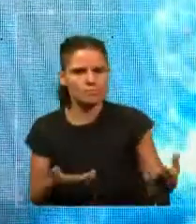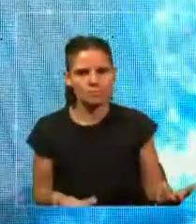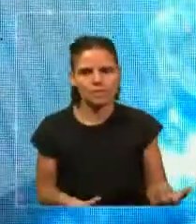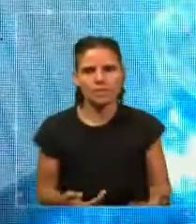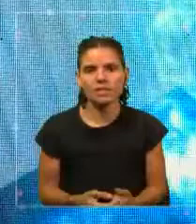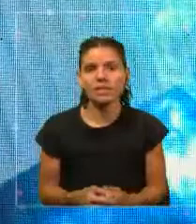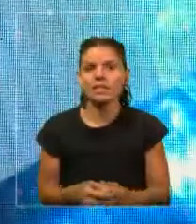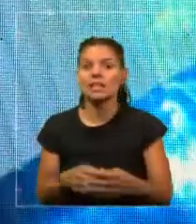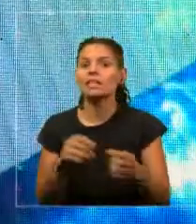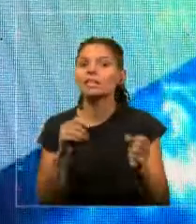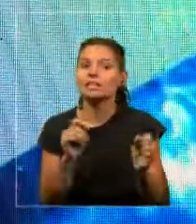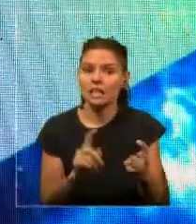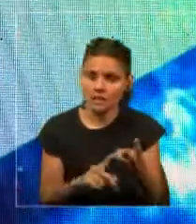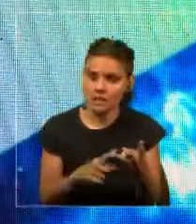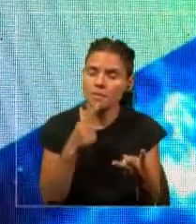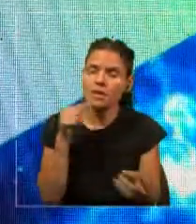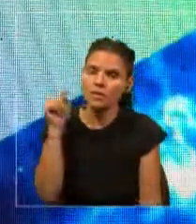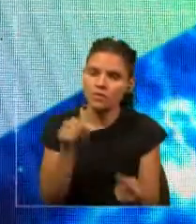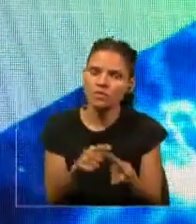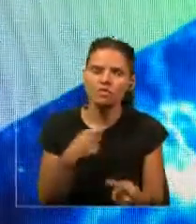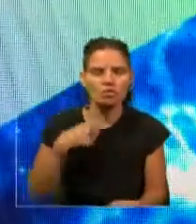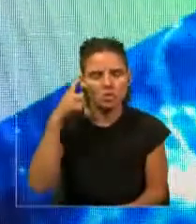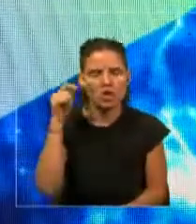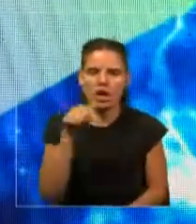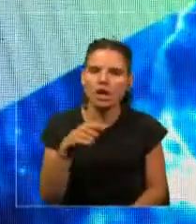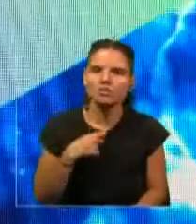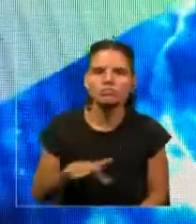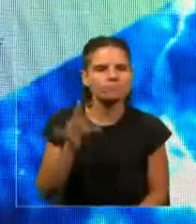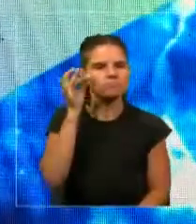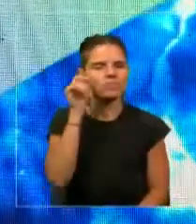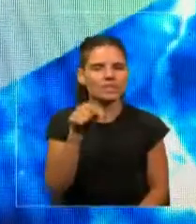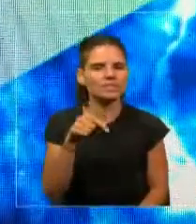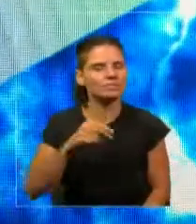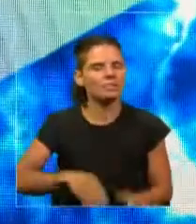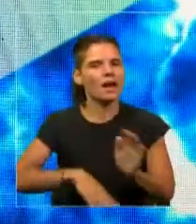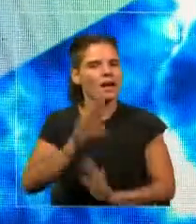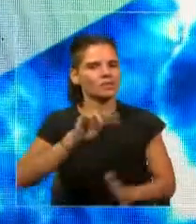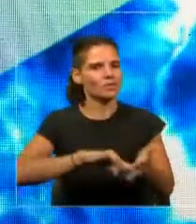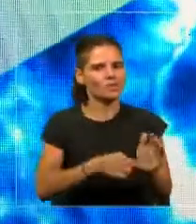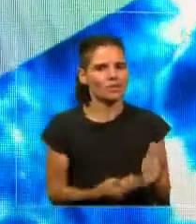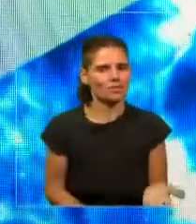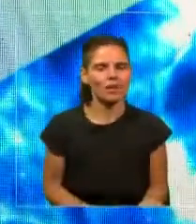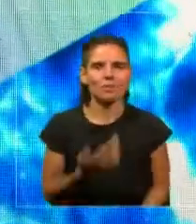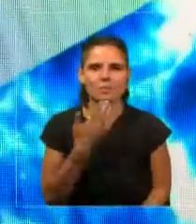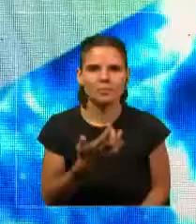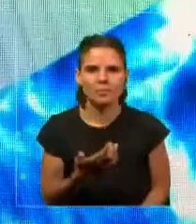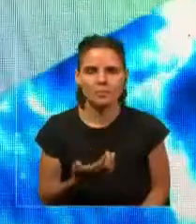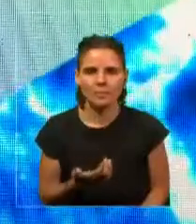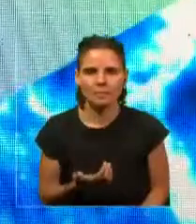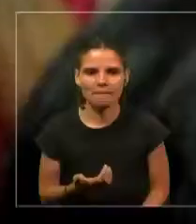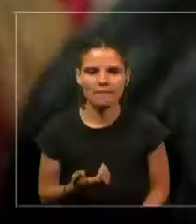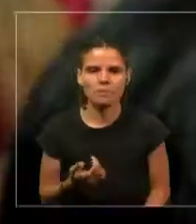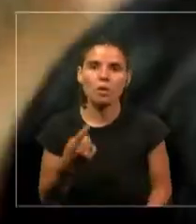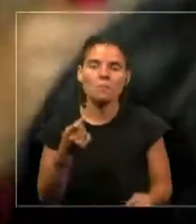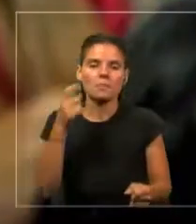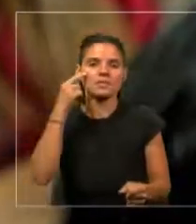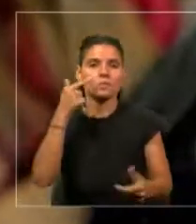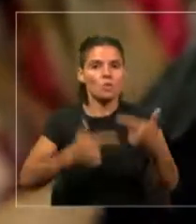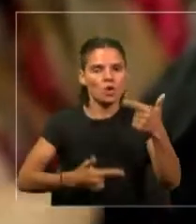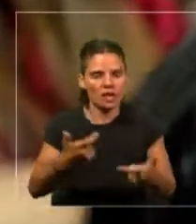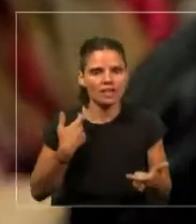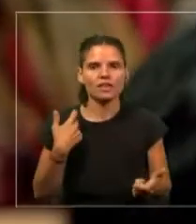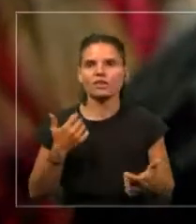tercera funcionalidad ahí, y yo creo que lo reconocerán, es más problemática aún, de un punto de vista político,